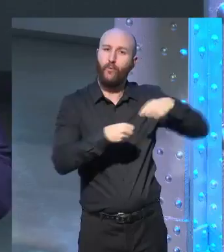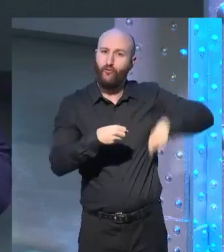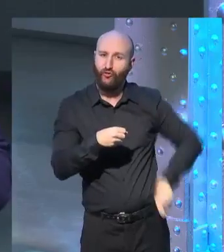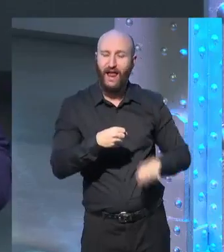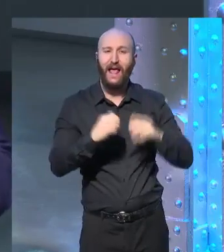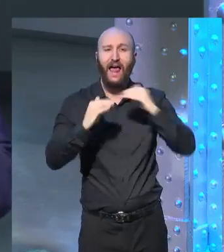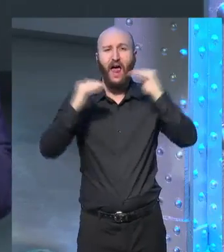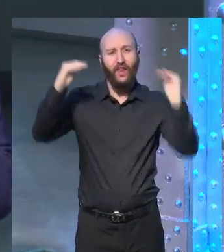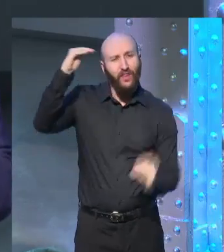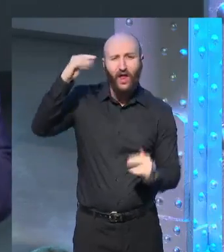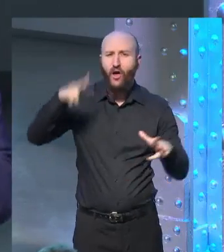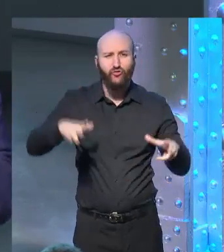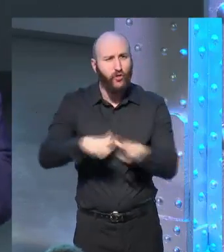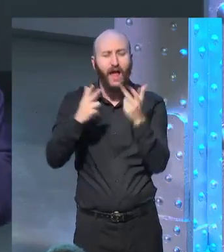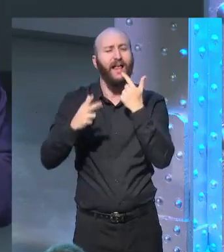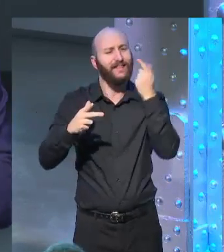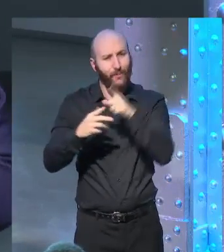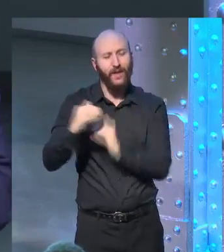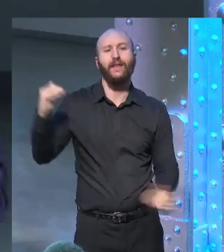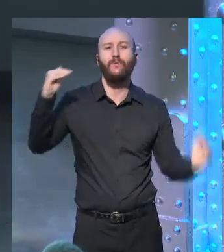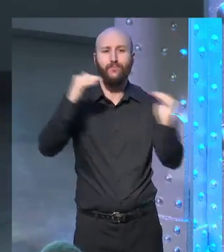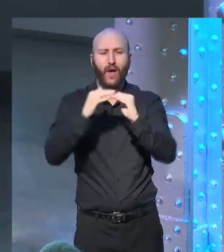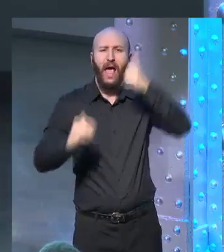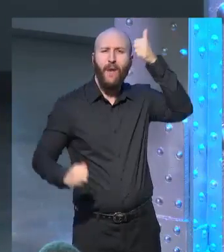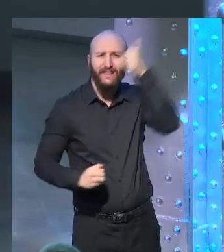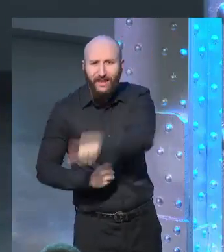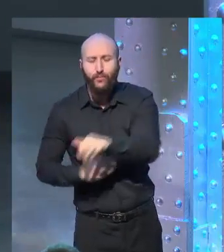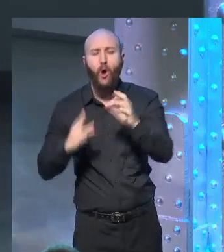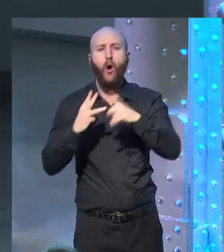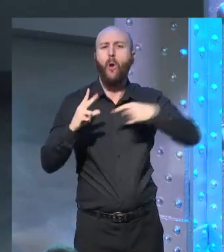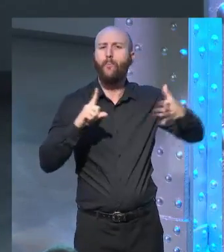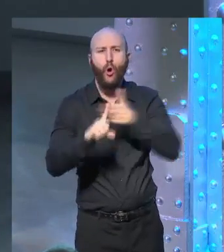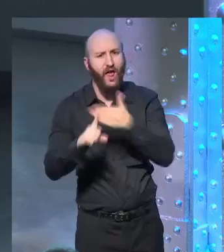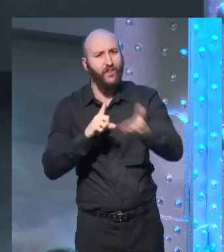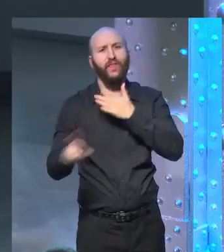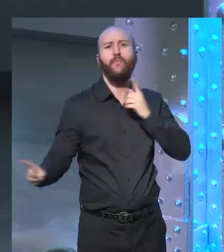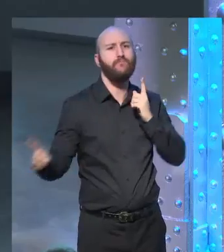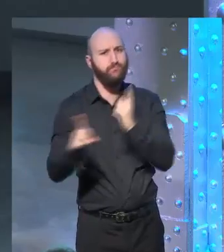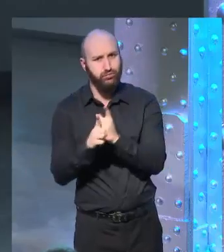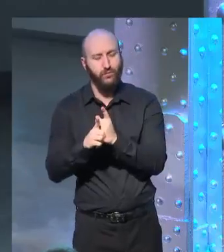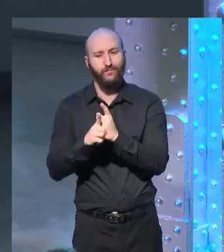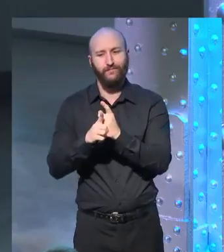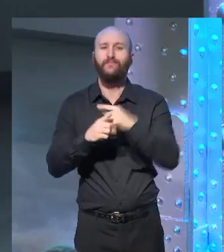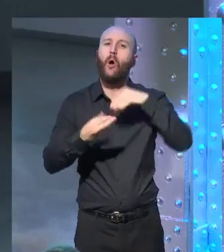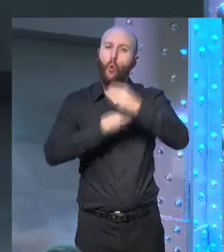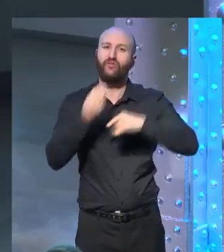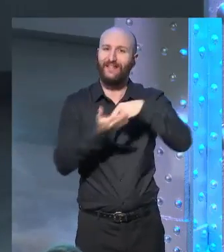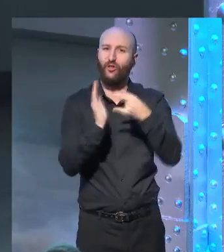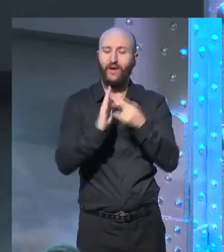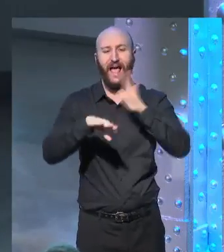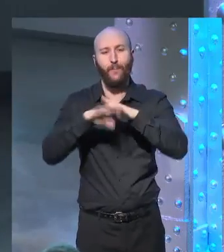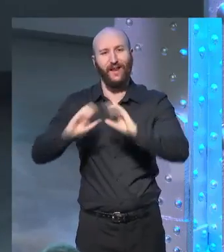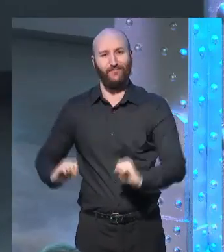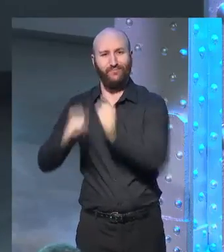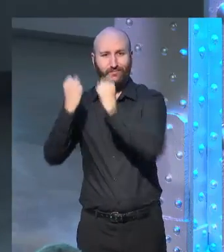brechas sociales, para luchar contra el machismo, para luchar contra la violencia. Por lo tanto, utilicemos también la tecnología desde ese punto